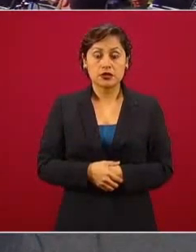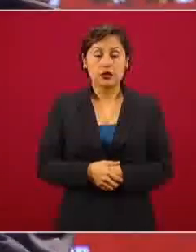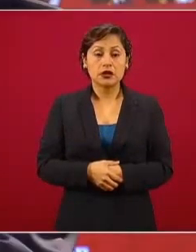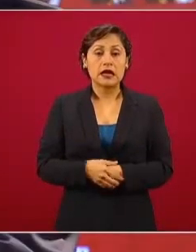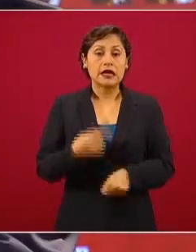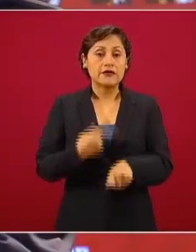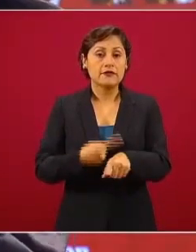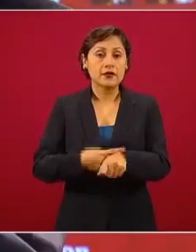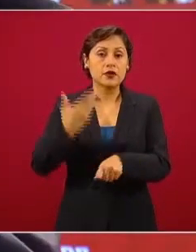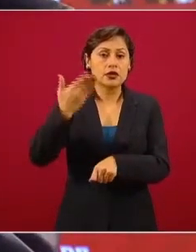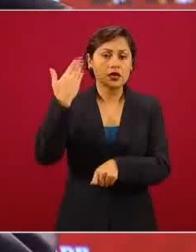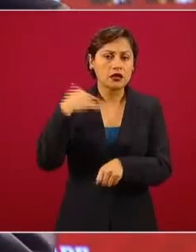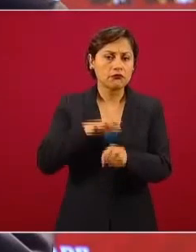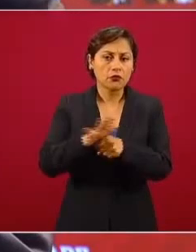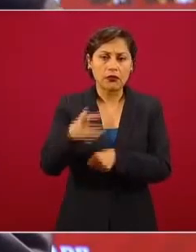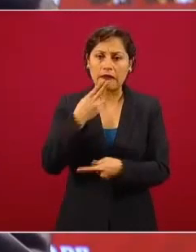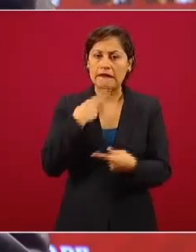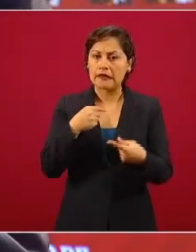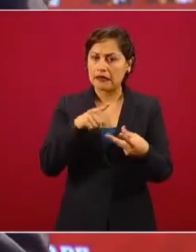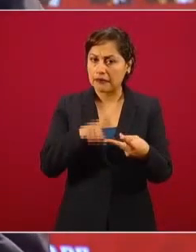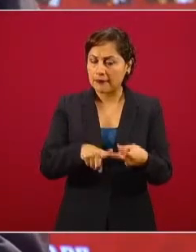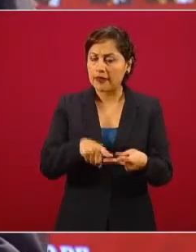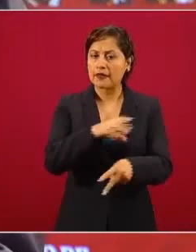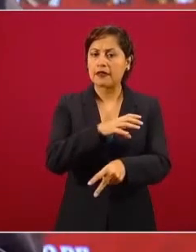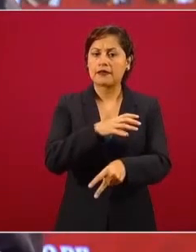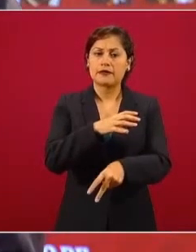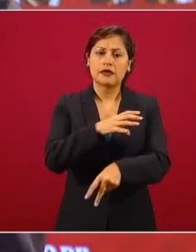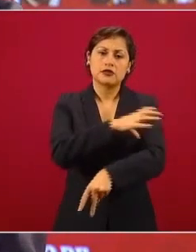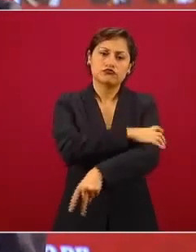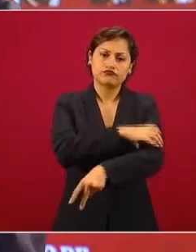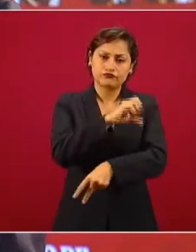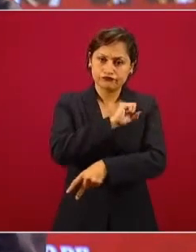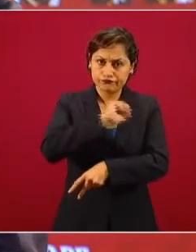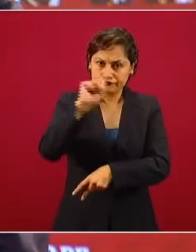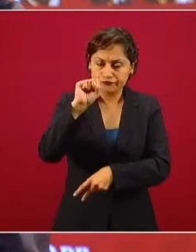diabetes, hipertensión y